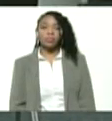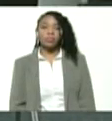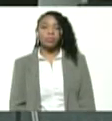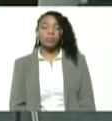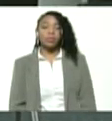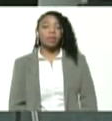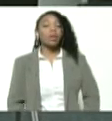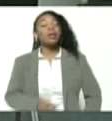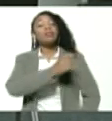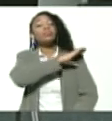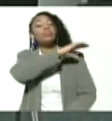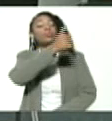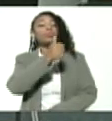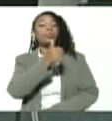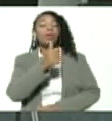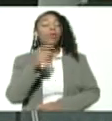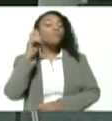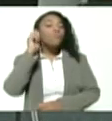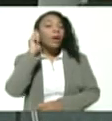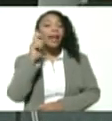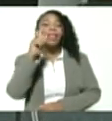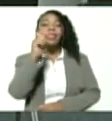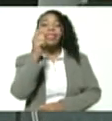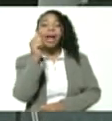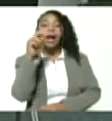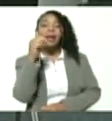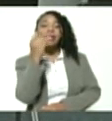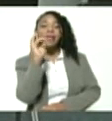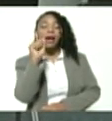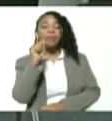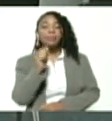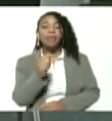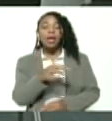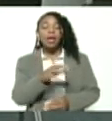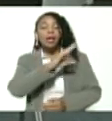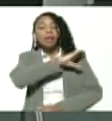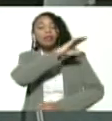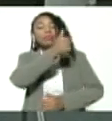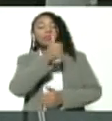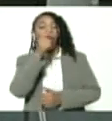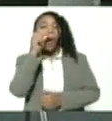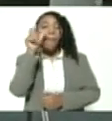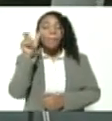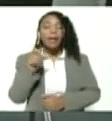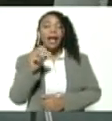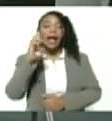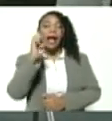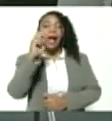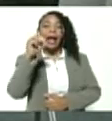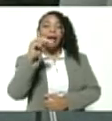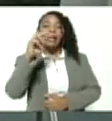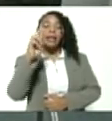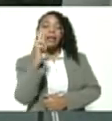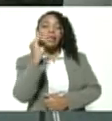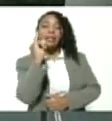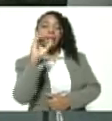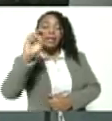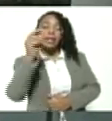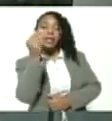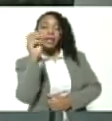La rectora Tania de Amelio, el rector Enrique Márquez, el rector Roberto